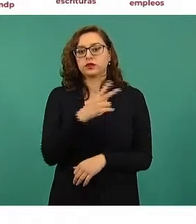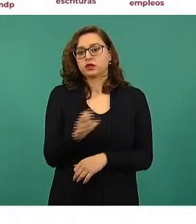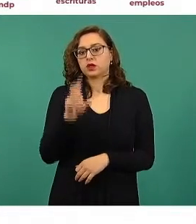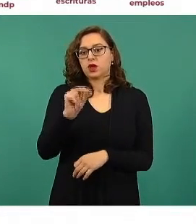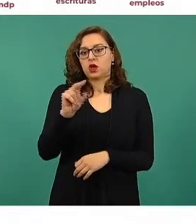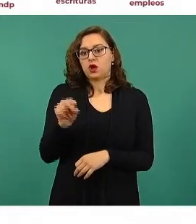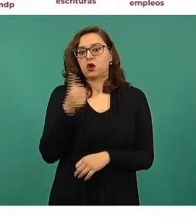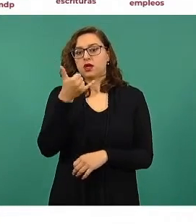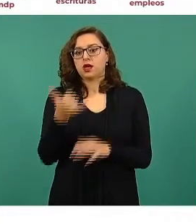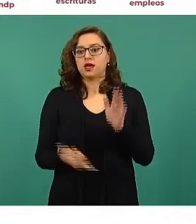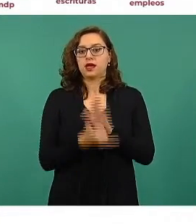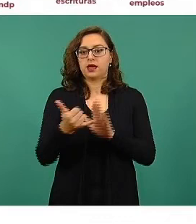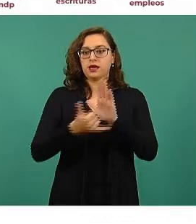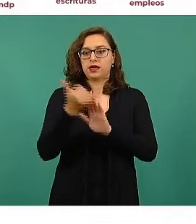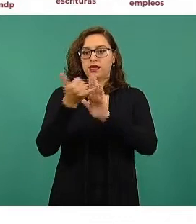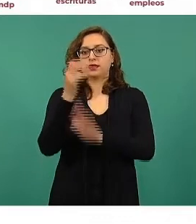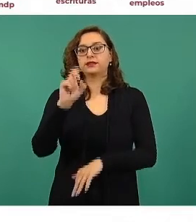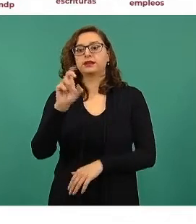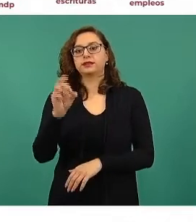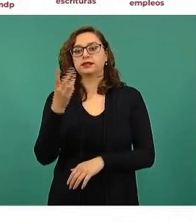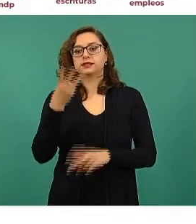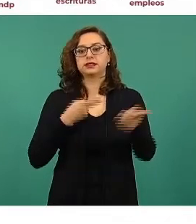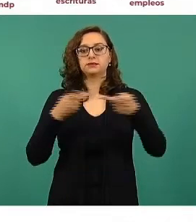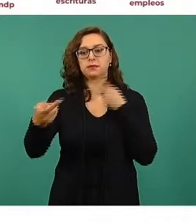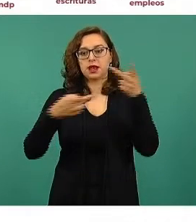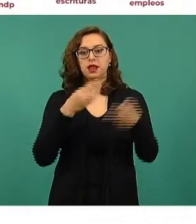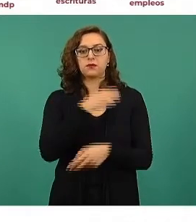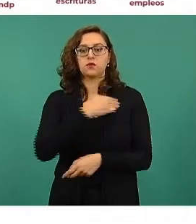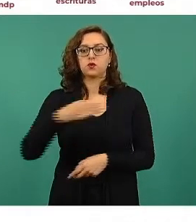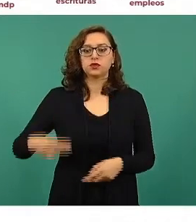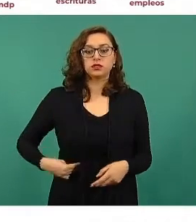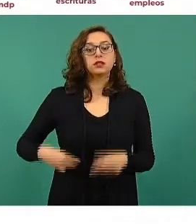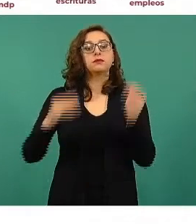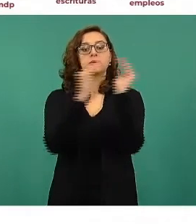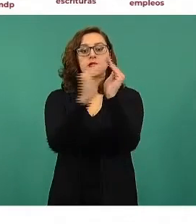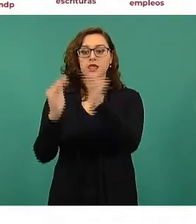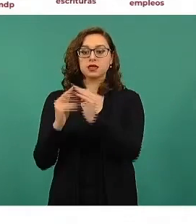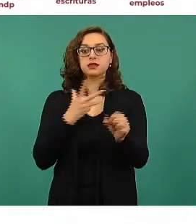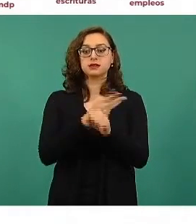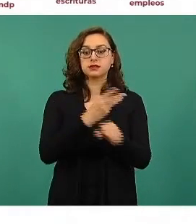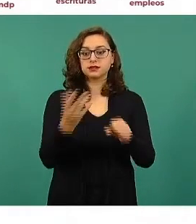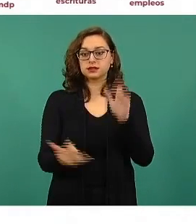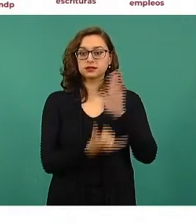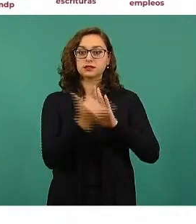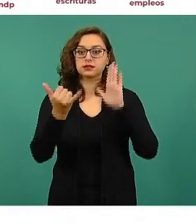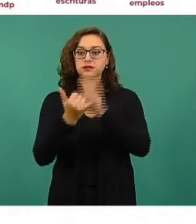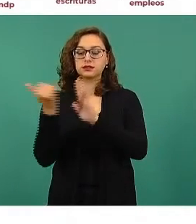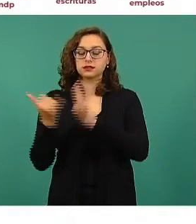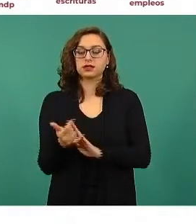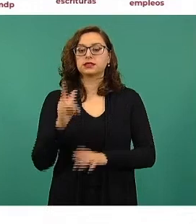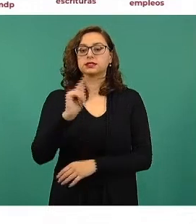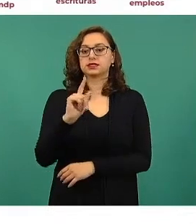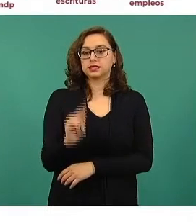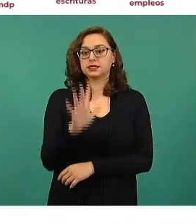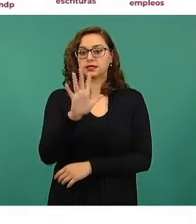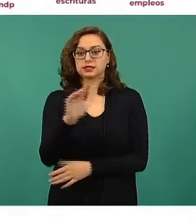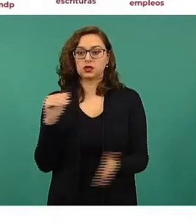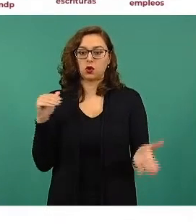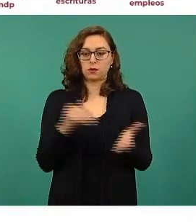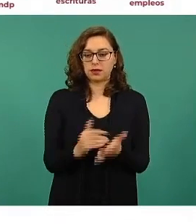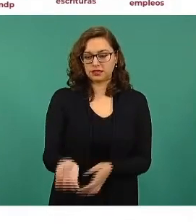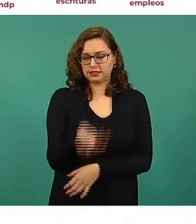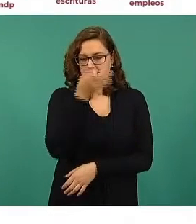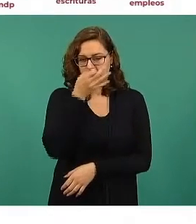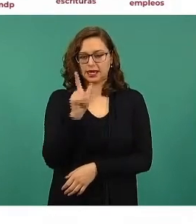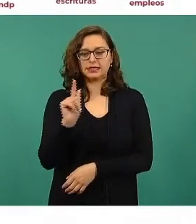286 obras, 36 planes municipales, aumentamos el número de acciones de vivienda en el orden de 75.000